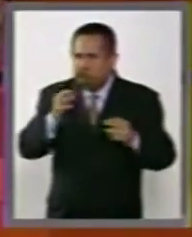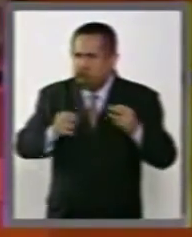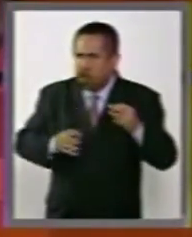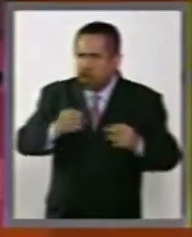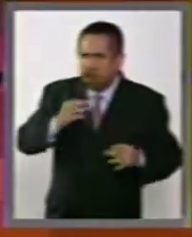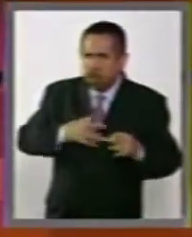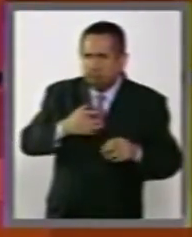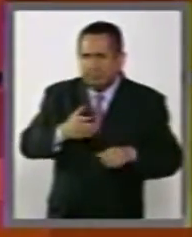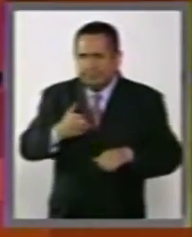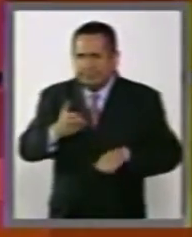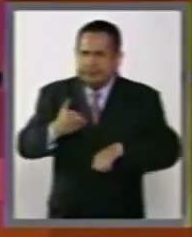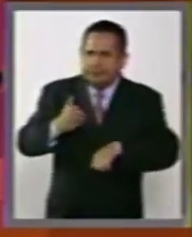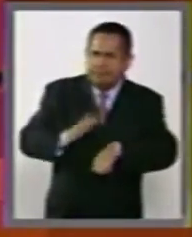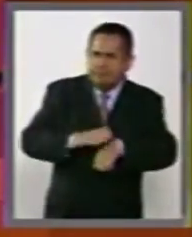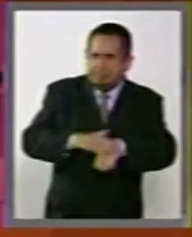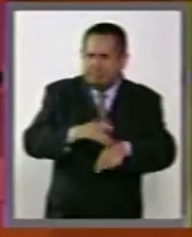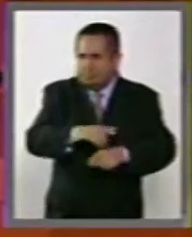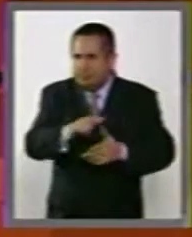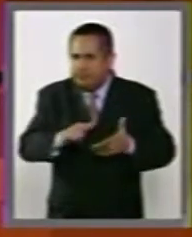finalmente sancione esta ley.